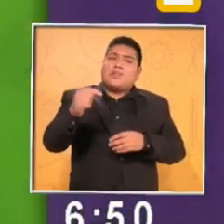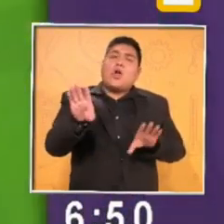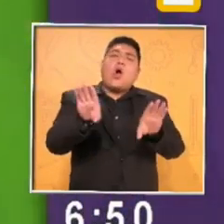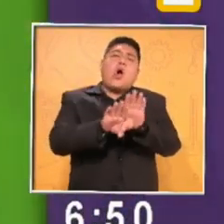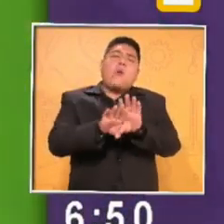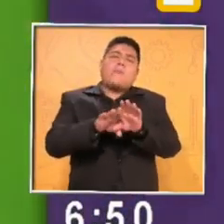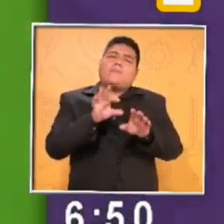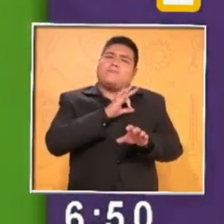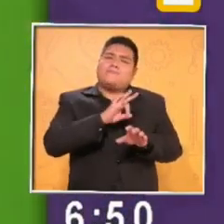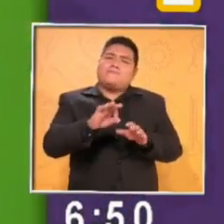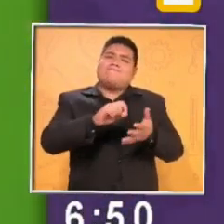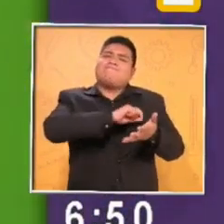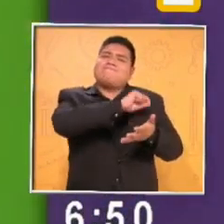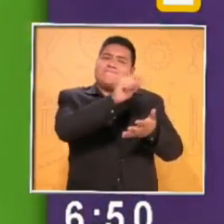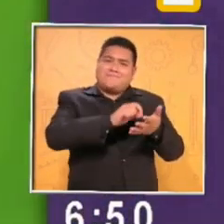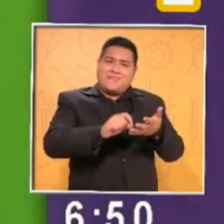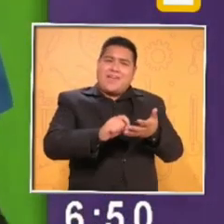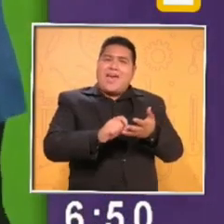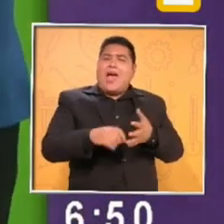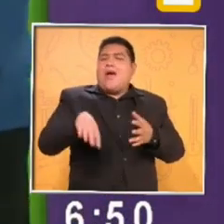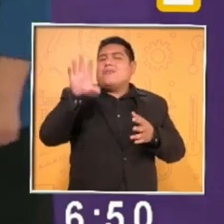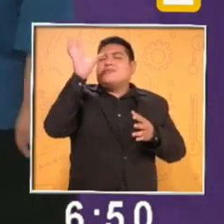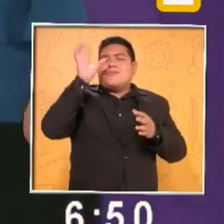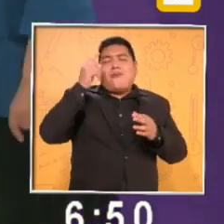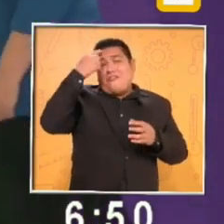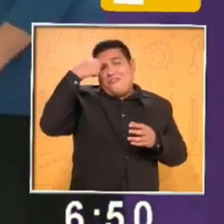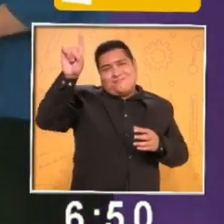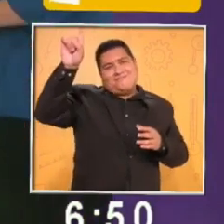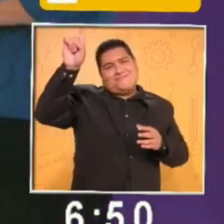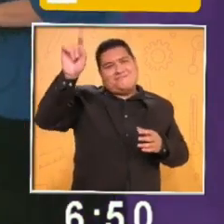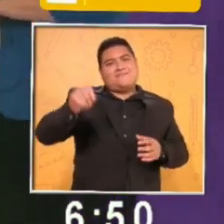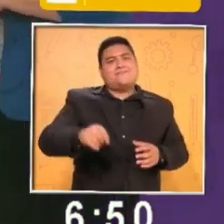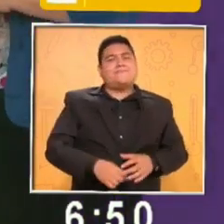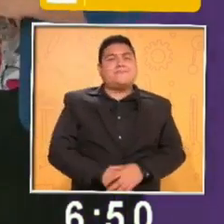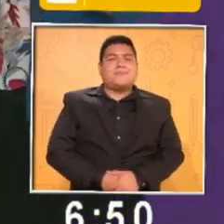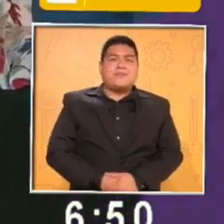esa redacción de manera sencilla.